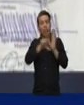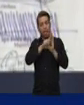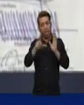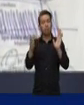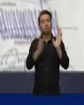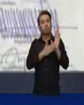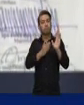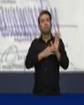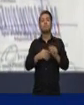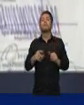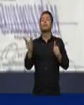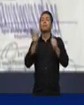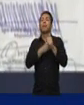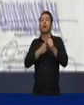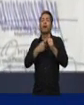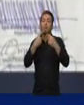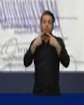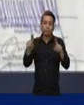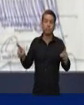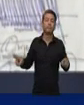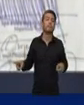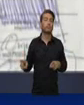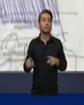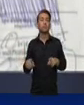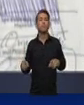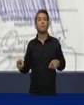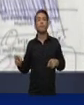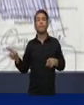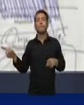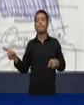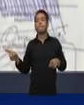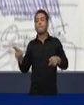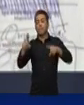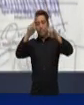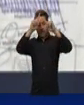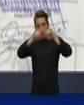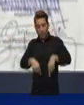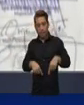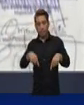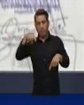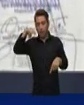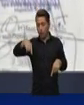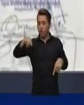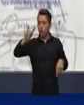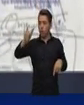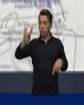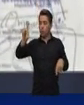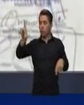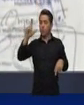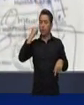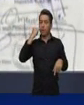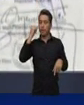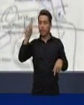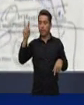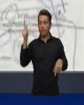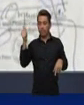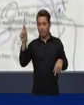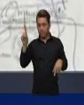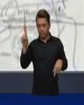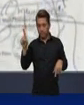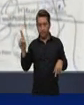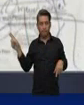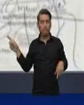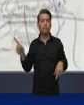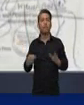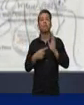1. No entrar a conocer el fondo del recurso de nulidad interpuesto por el ciudadano César Bernardo Arévalo de León en su calidad de